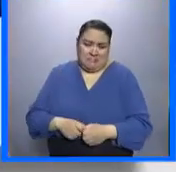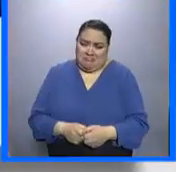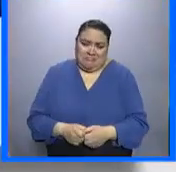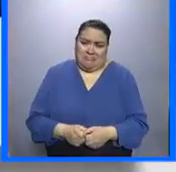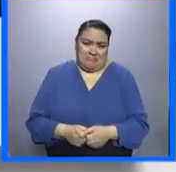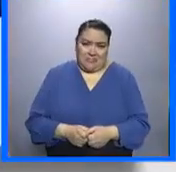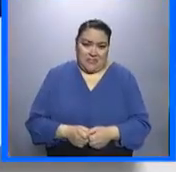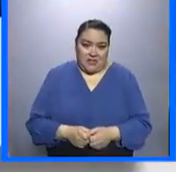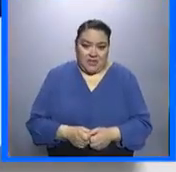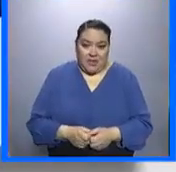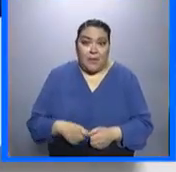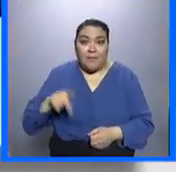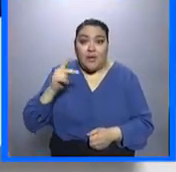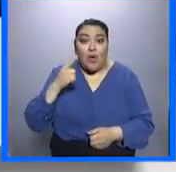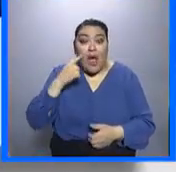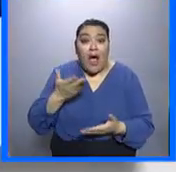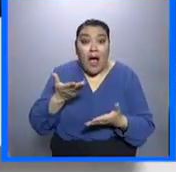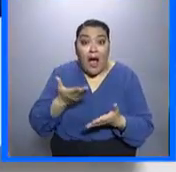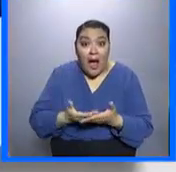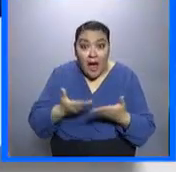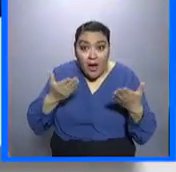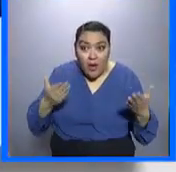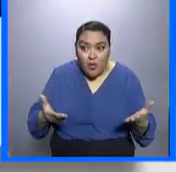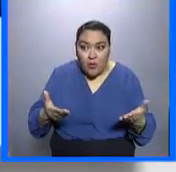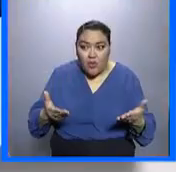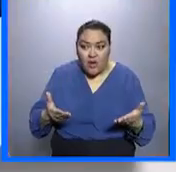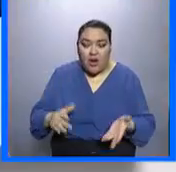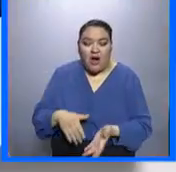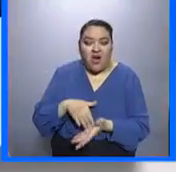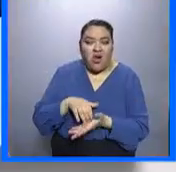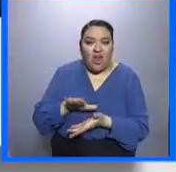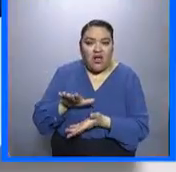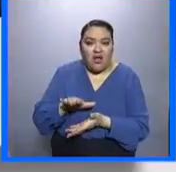ahora lo sacan del escenario por este medio.